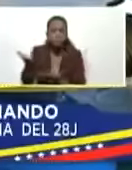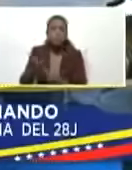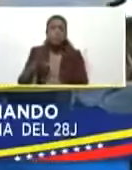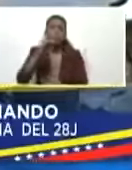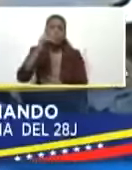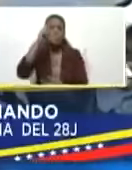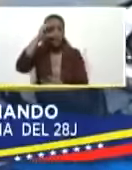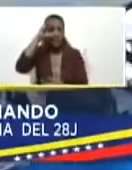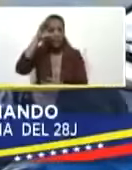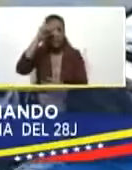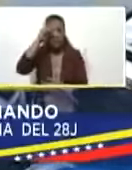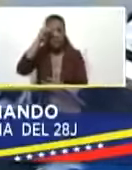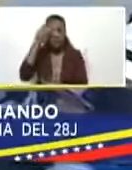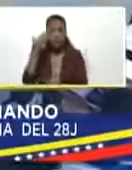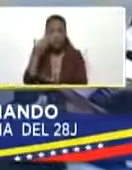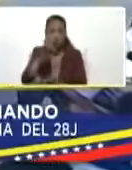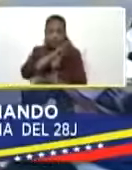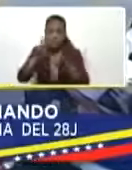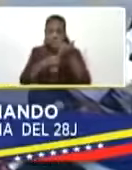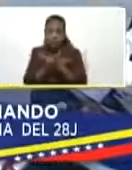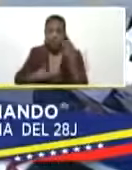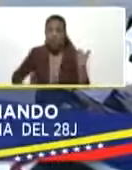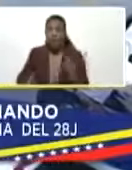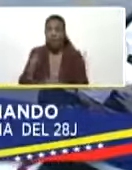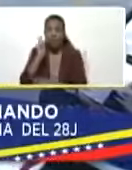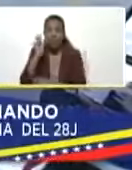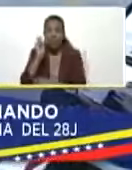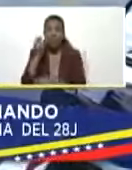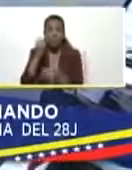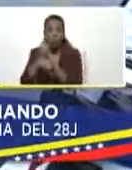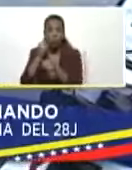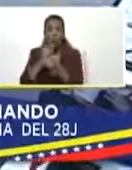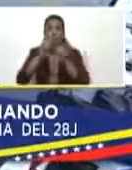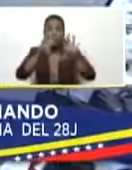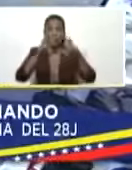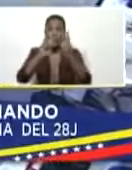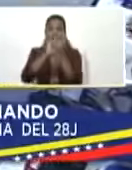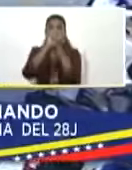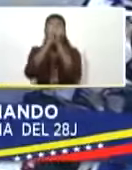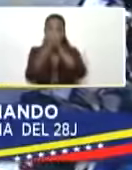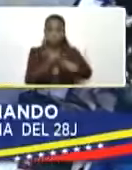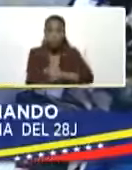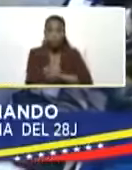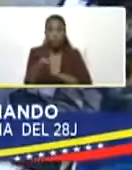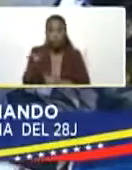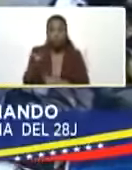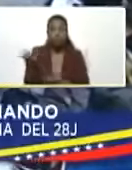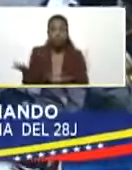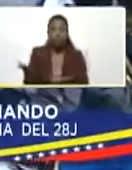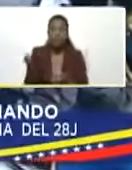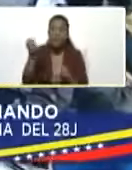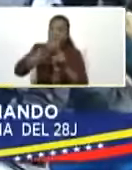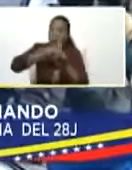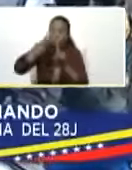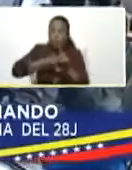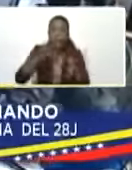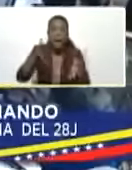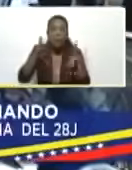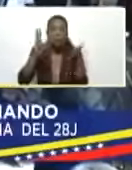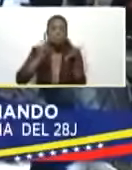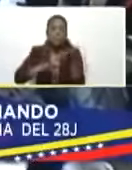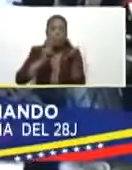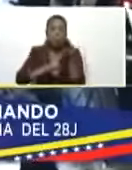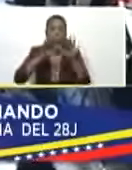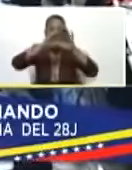Delcy Rodríguez sobre las tareas de las 7T y la batalla por ganar la verdad en